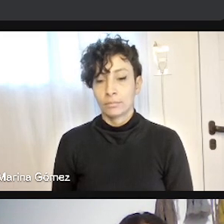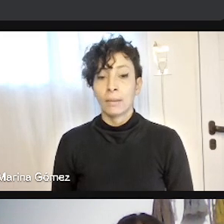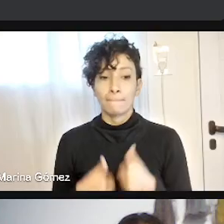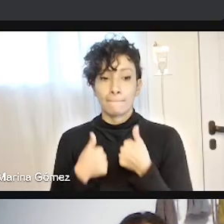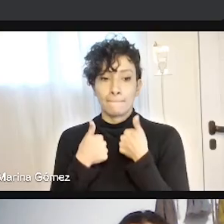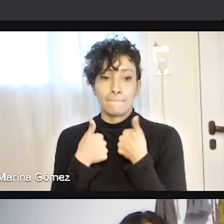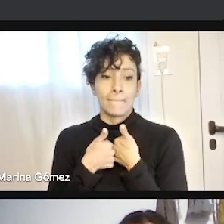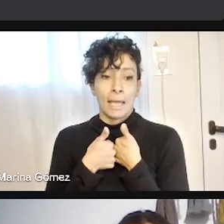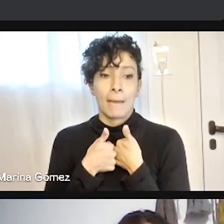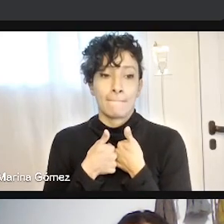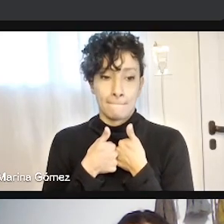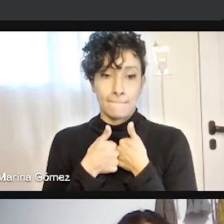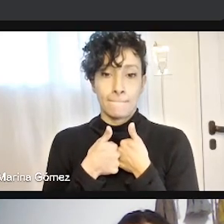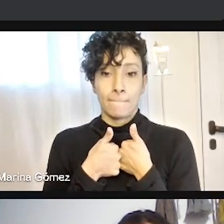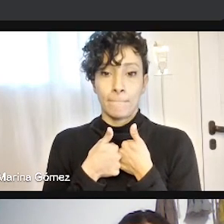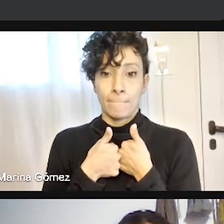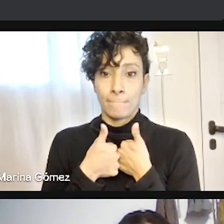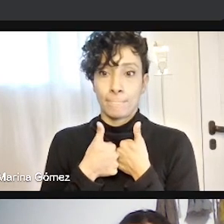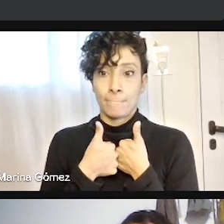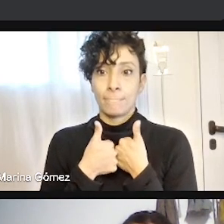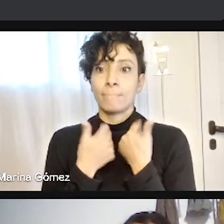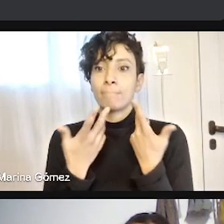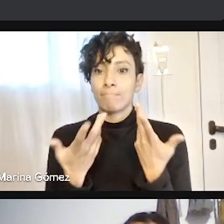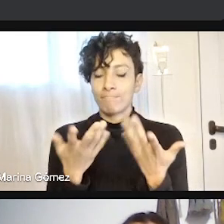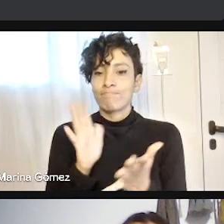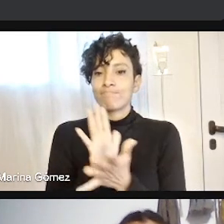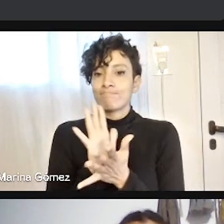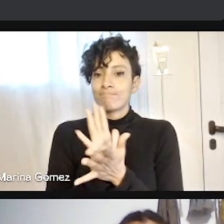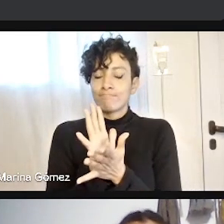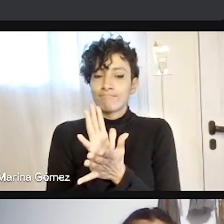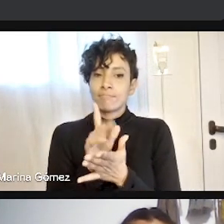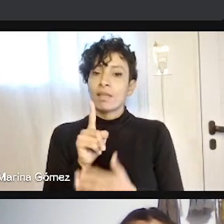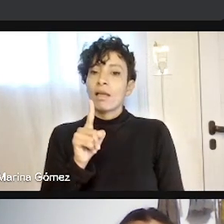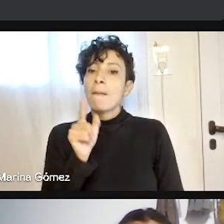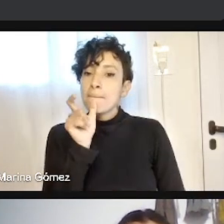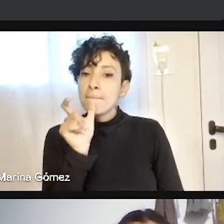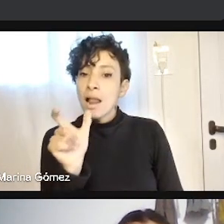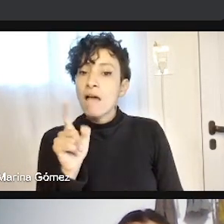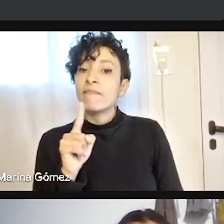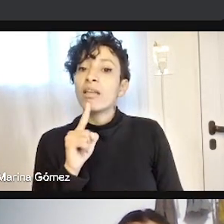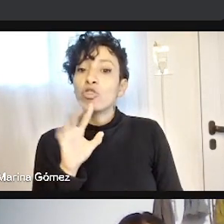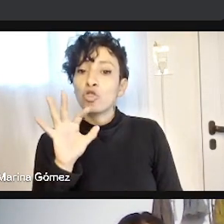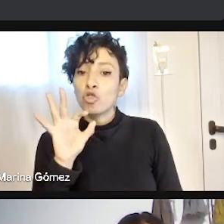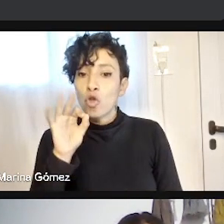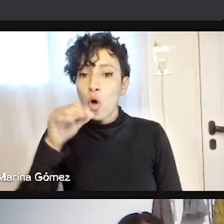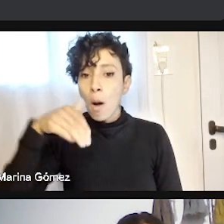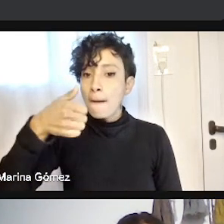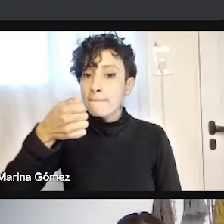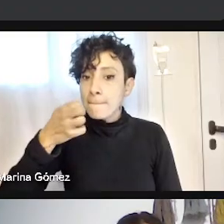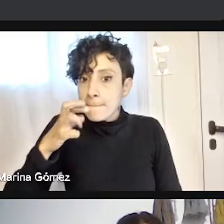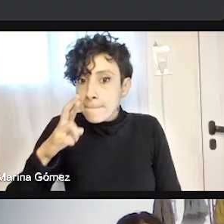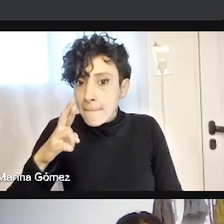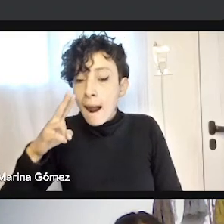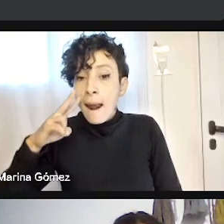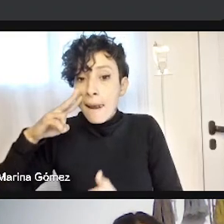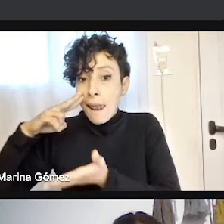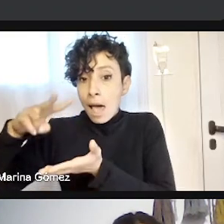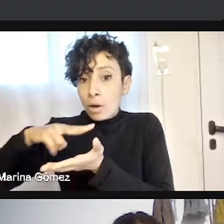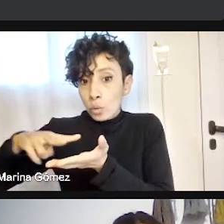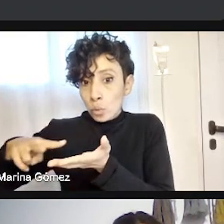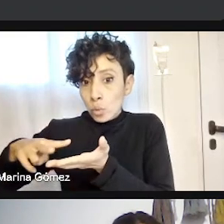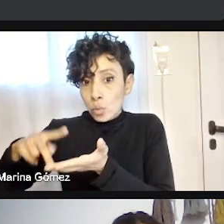Bien. Como esto de tomar unas lecturas, Fabri hace el uso de el